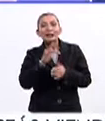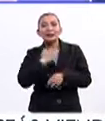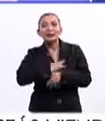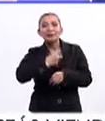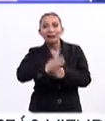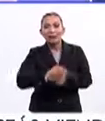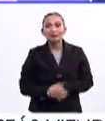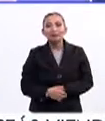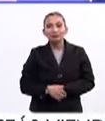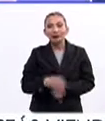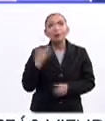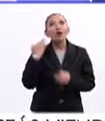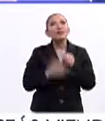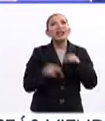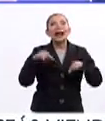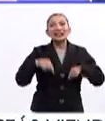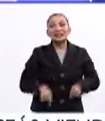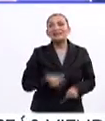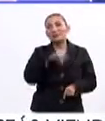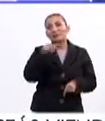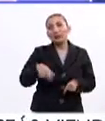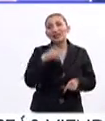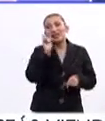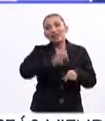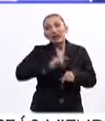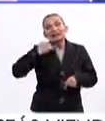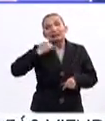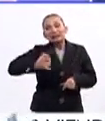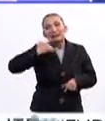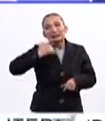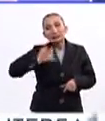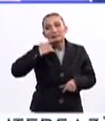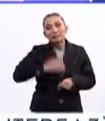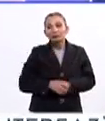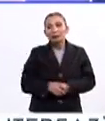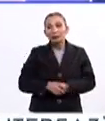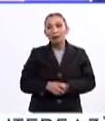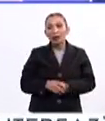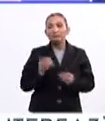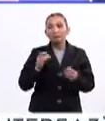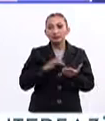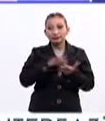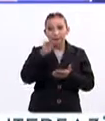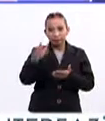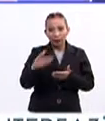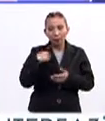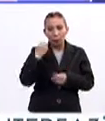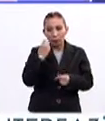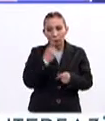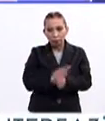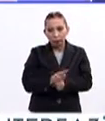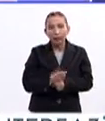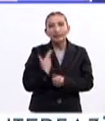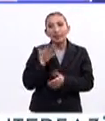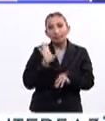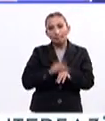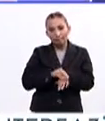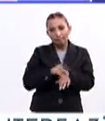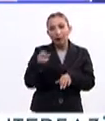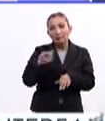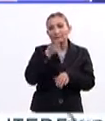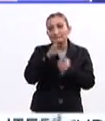por la invitación. Al fin estoy aquí después de varios días de intentarlo. Sí. Bueno, muchísimas gracias por la oportunidad de